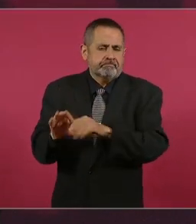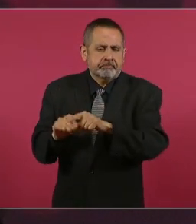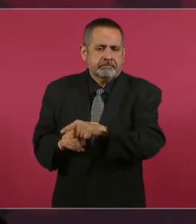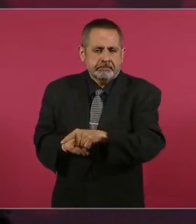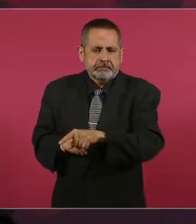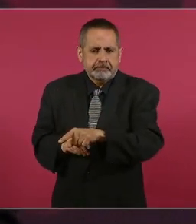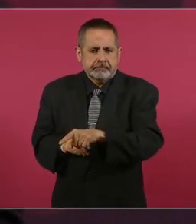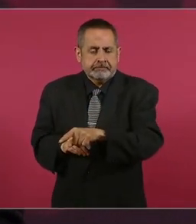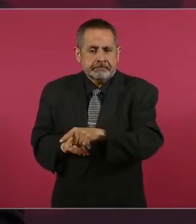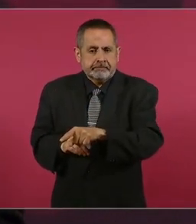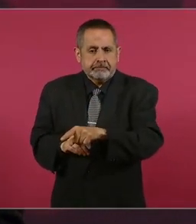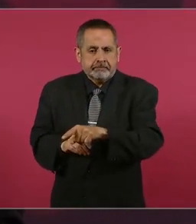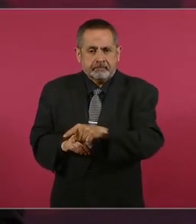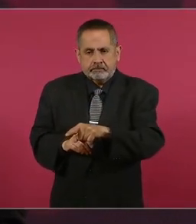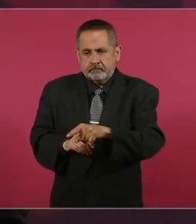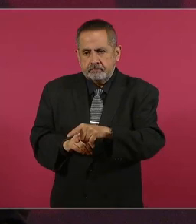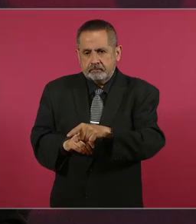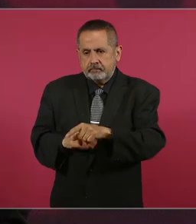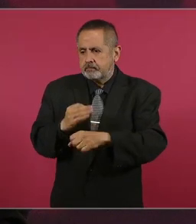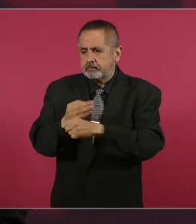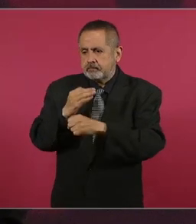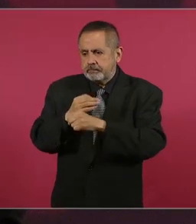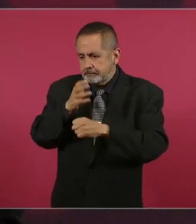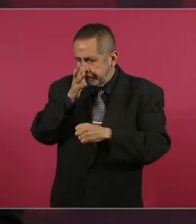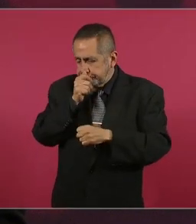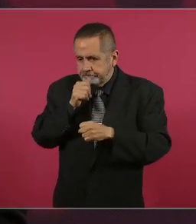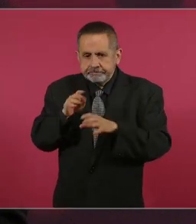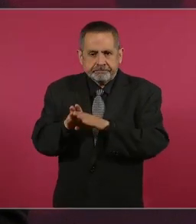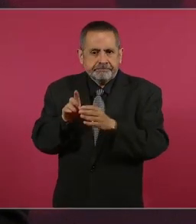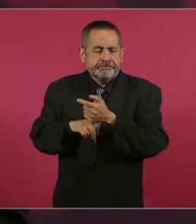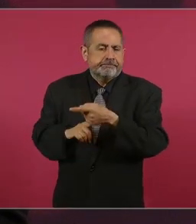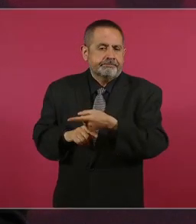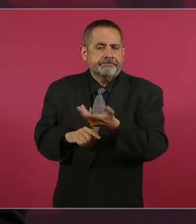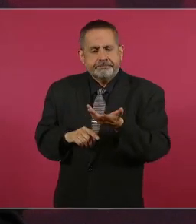porque no solo no se puede